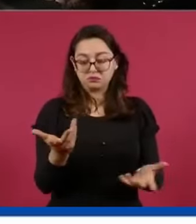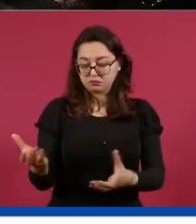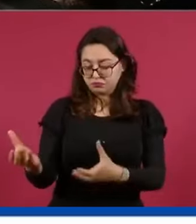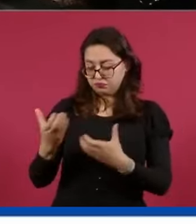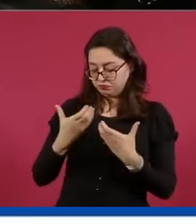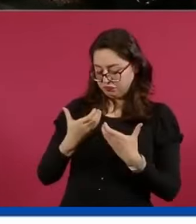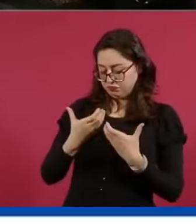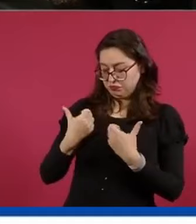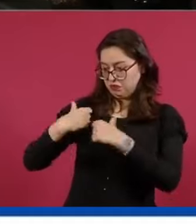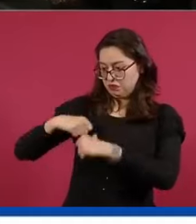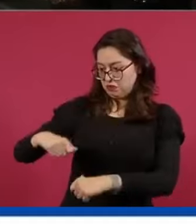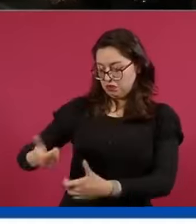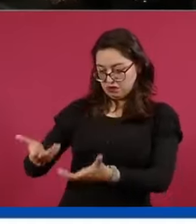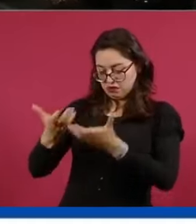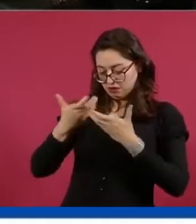a los inteligentes